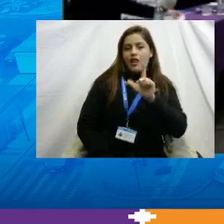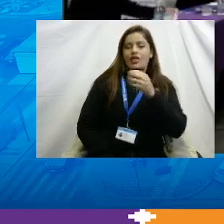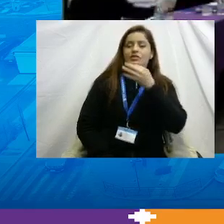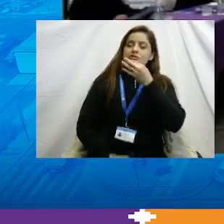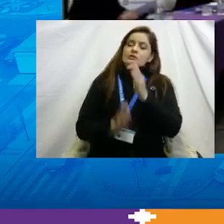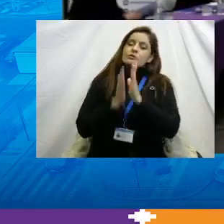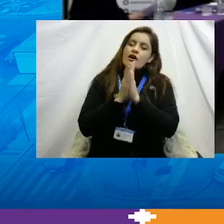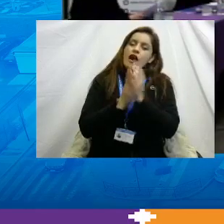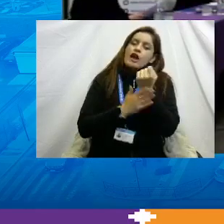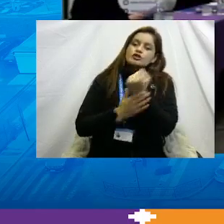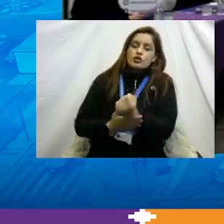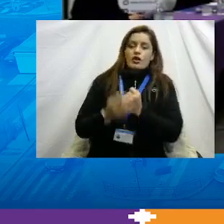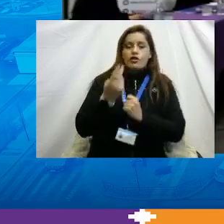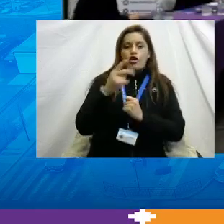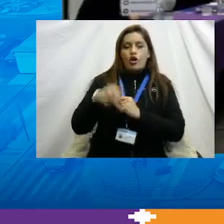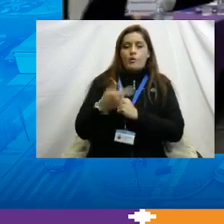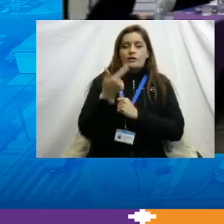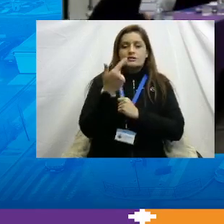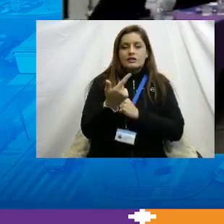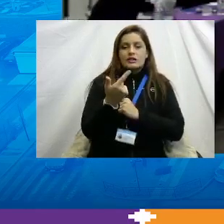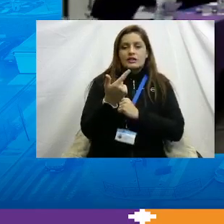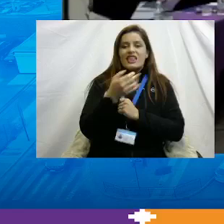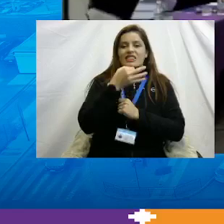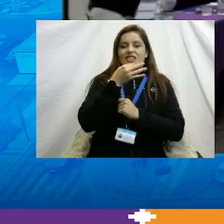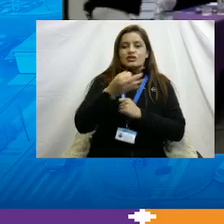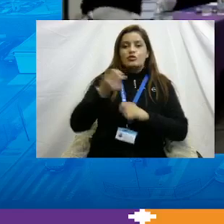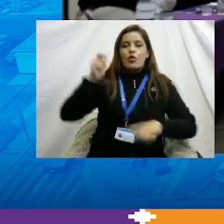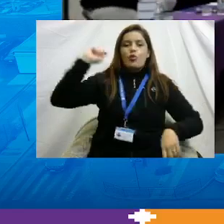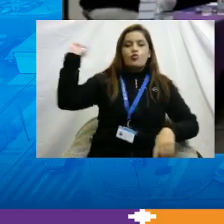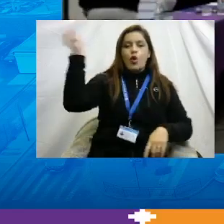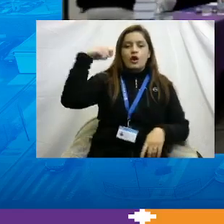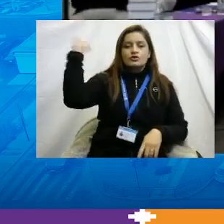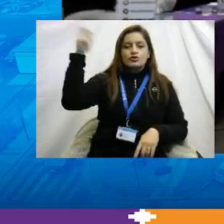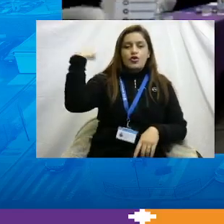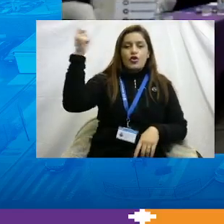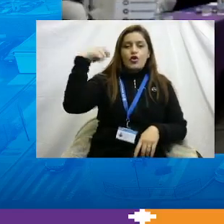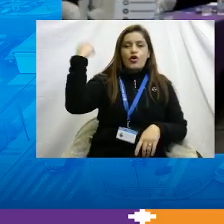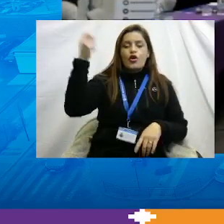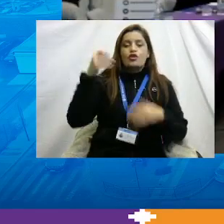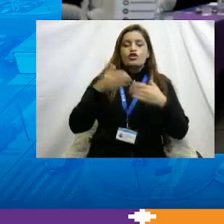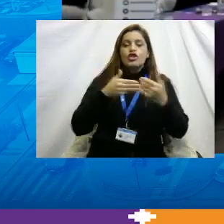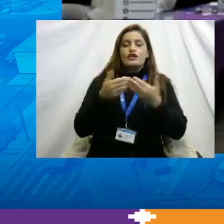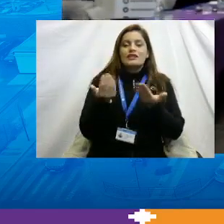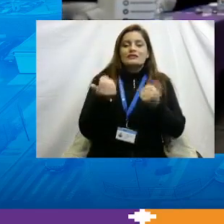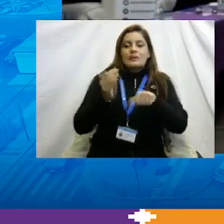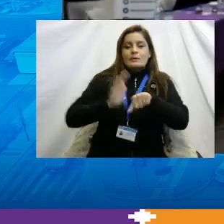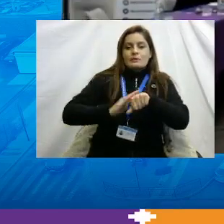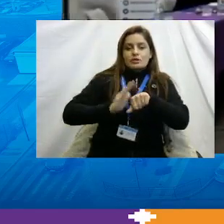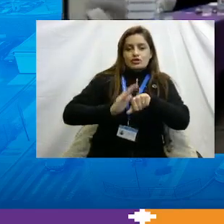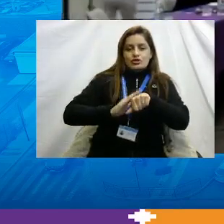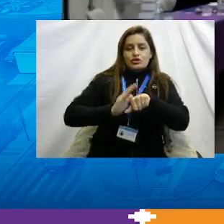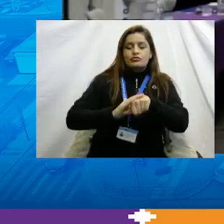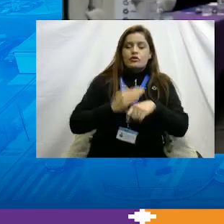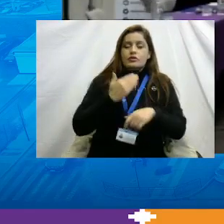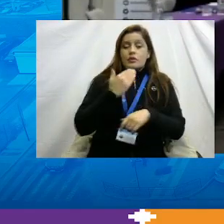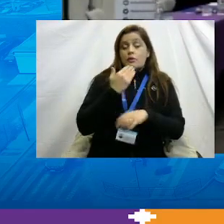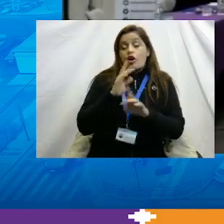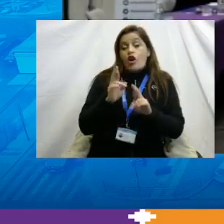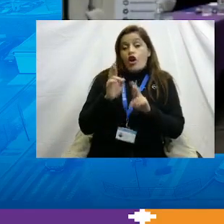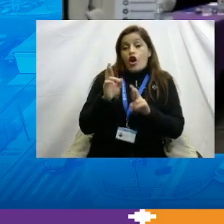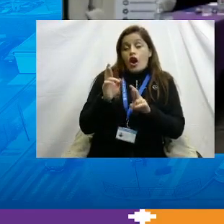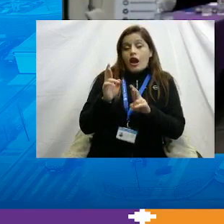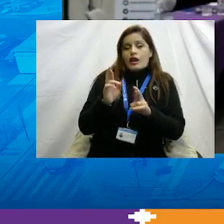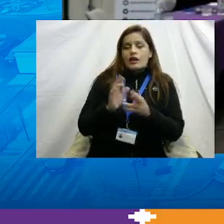villa. El 2.7 también de la tabla del Club de Guaso Laborales de Culiprán, que solicita permiso. También, alcaldesa, si es